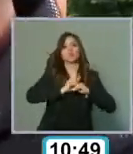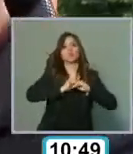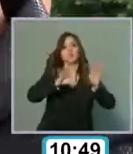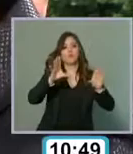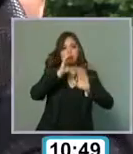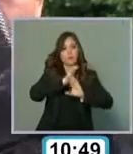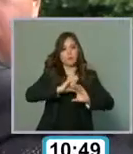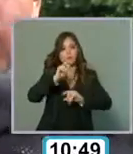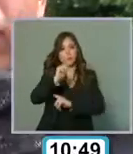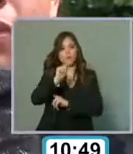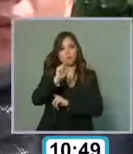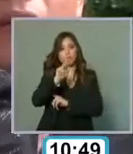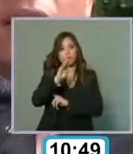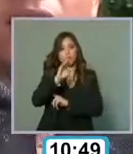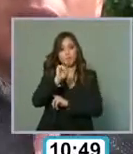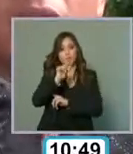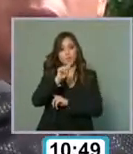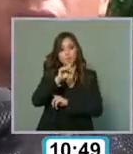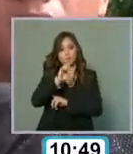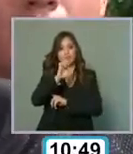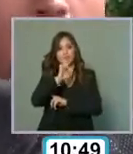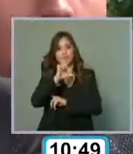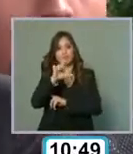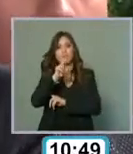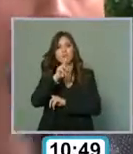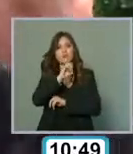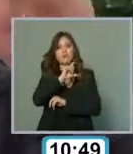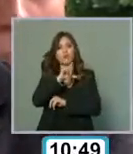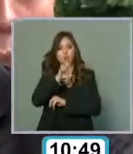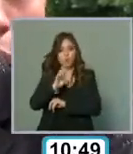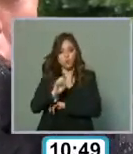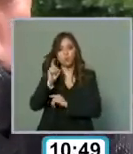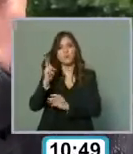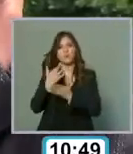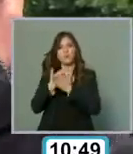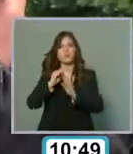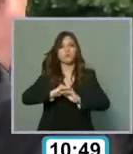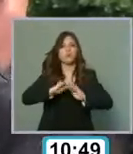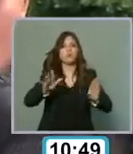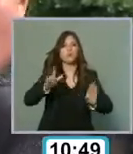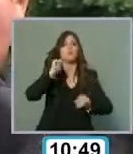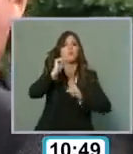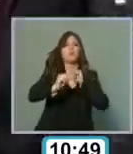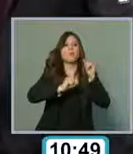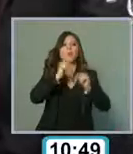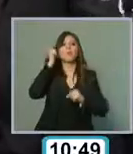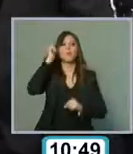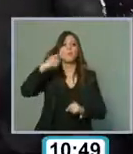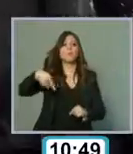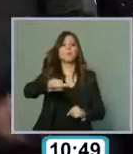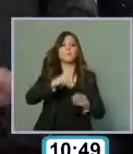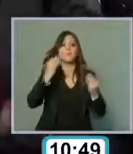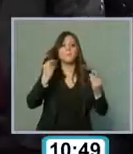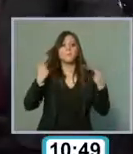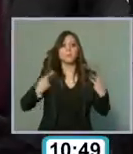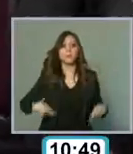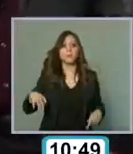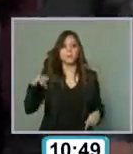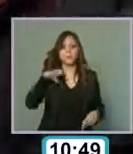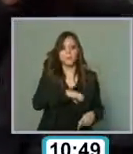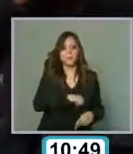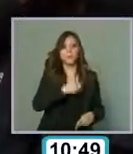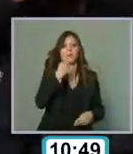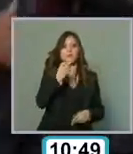salida. En unas semanas más ya llega, lo dejamos para nunca. Y pues ojalá lo reciban de la misma manera, ¿no? Que así se llama el